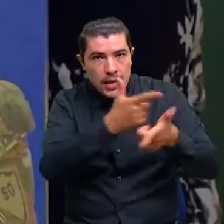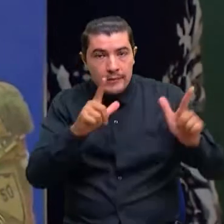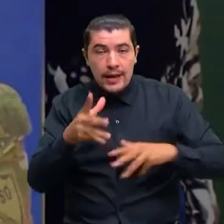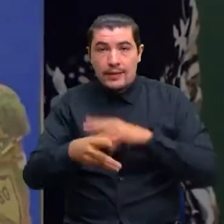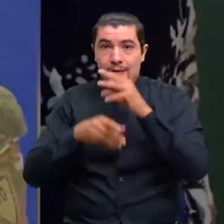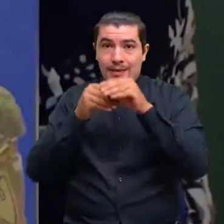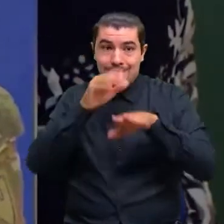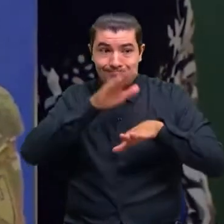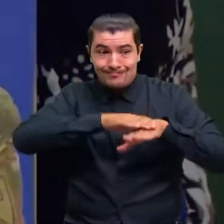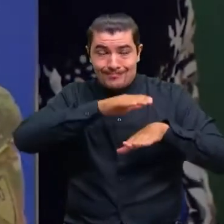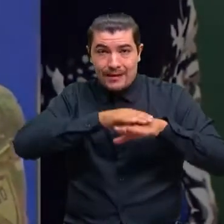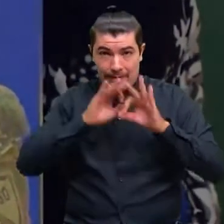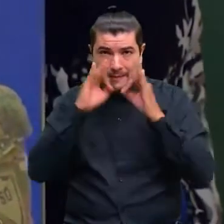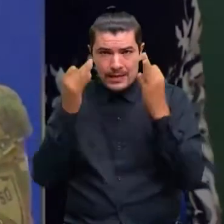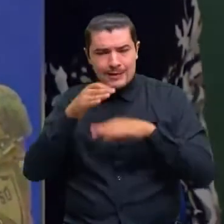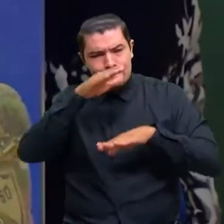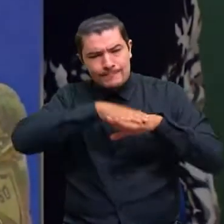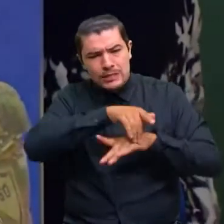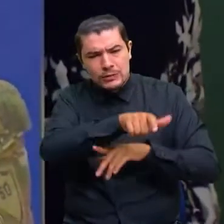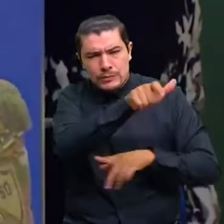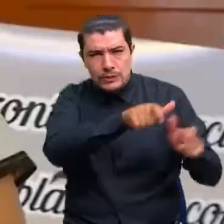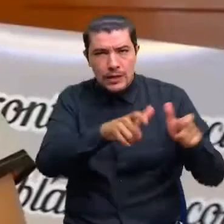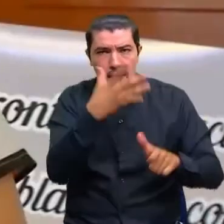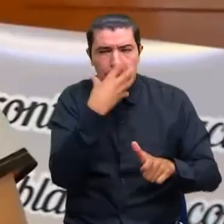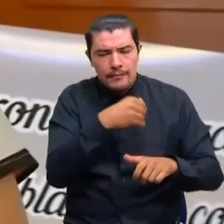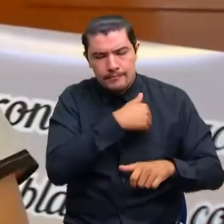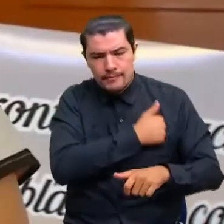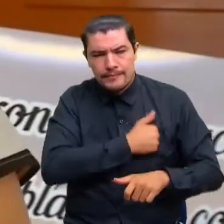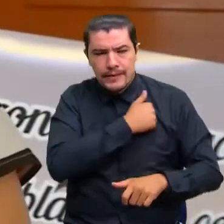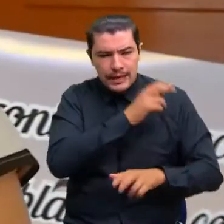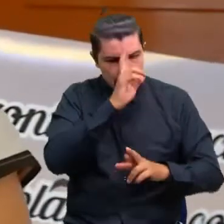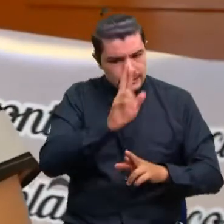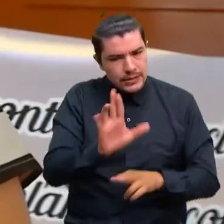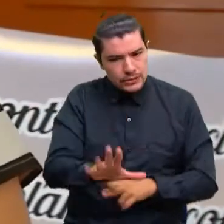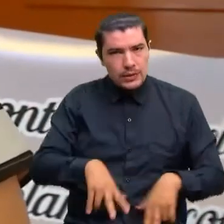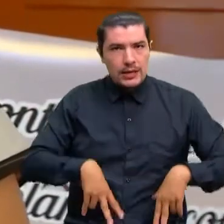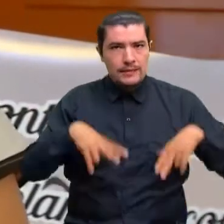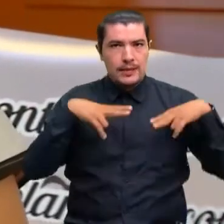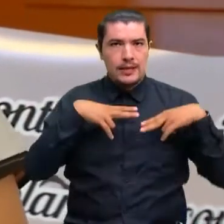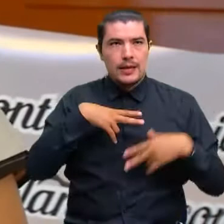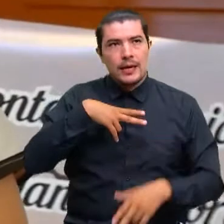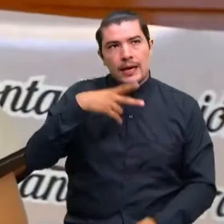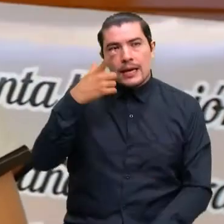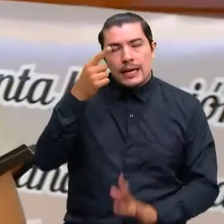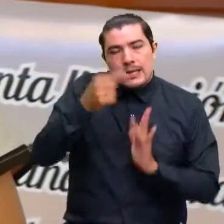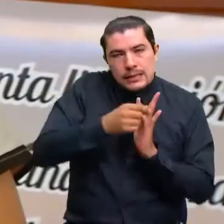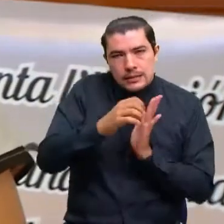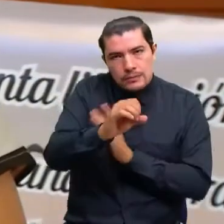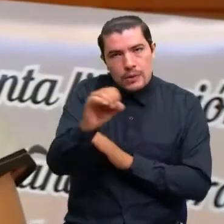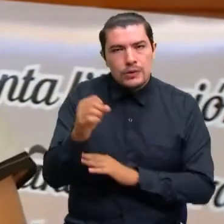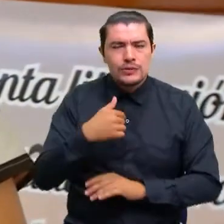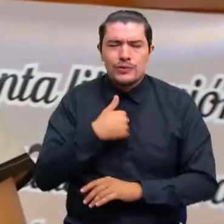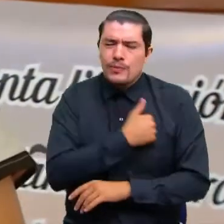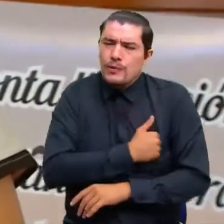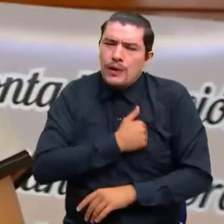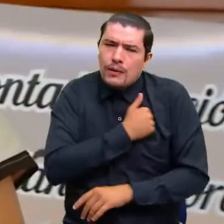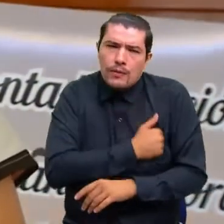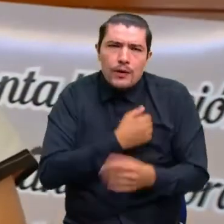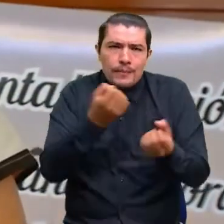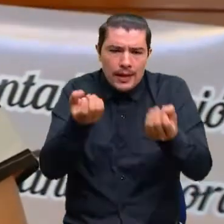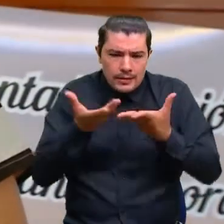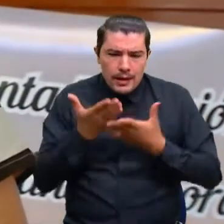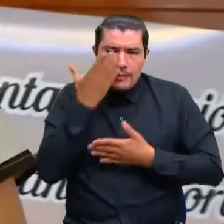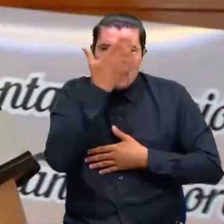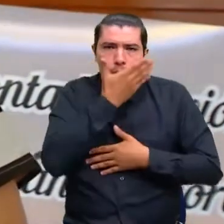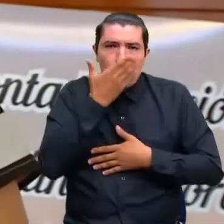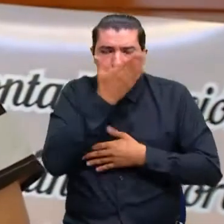respete la vida. Que por favor, con el corazón les suplico que me den pruebas de supervivencia. Quiero saber cómo se